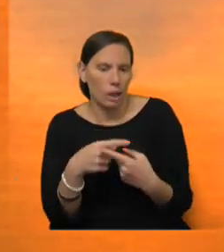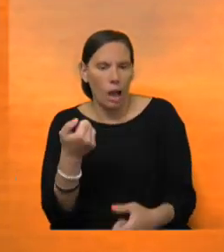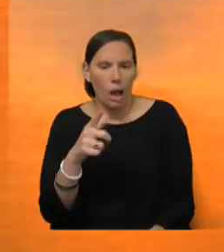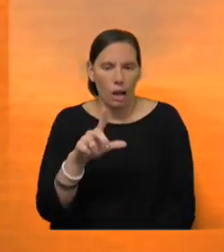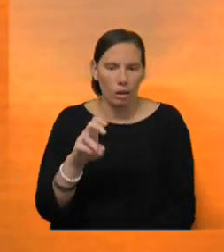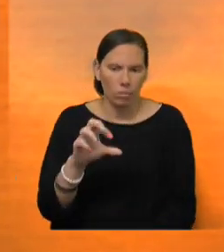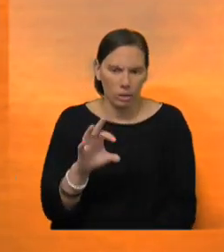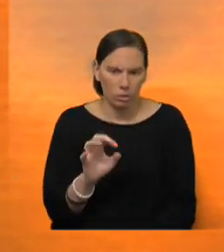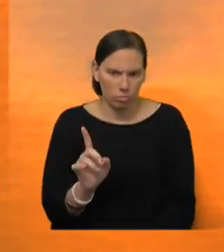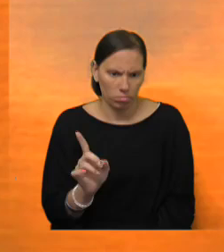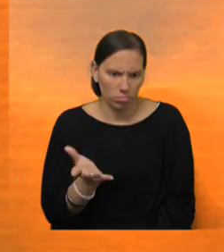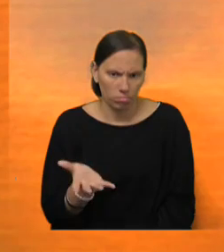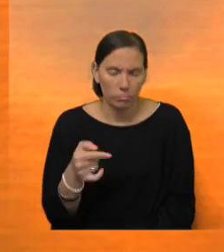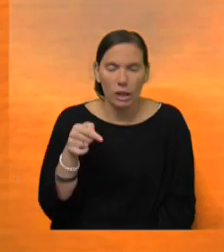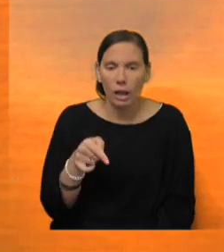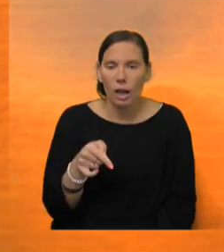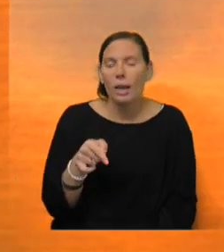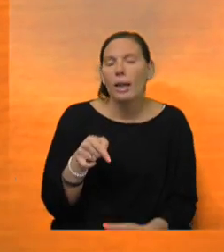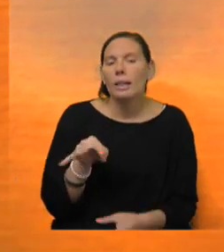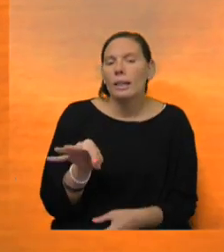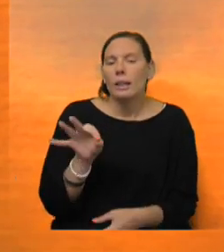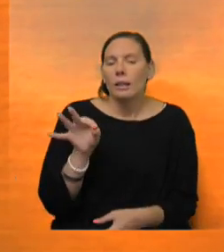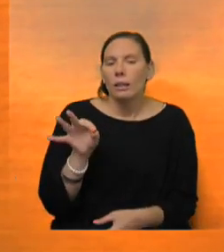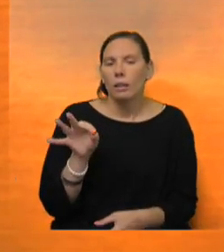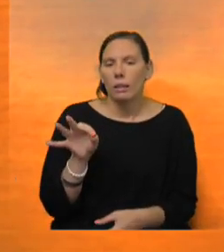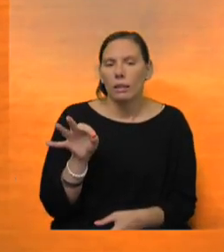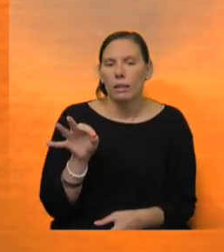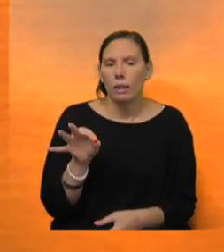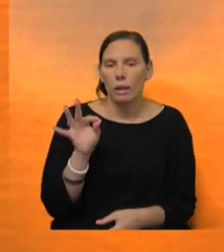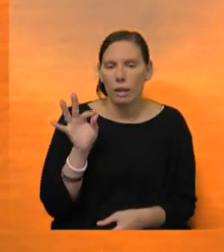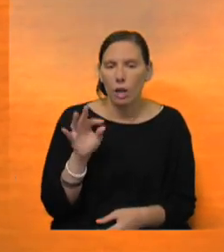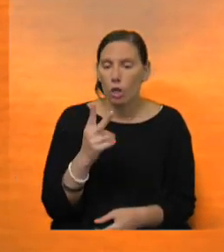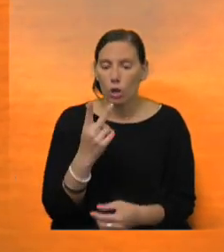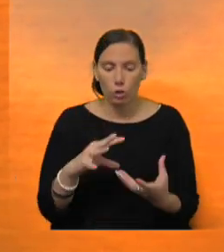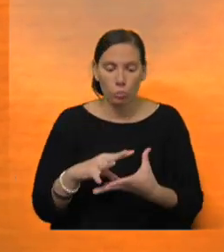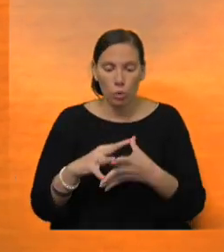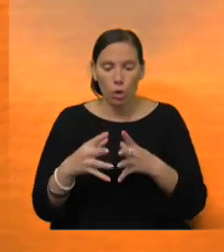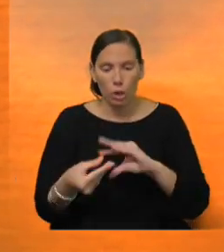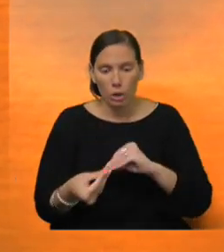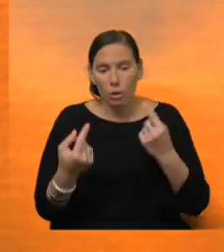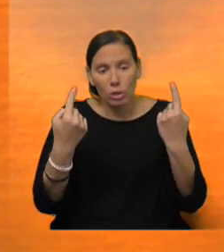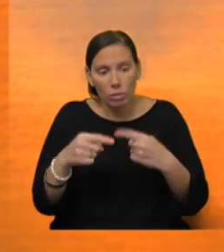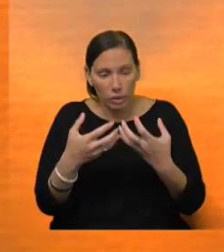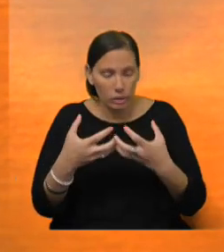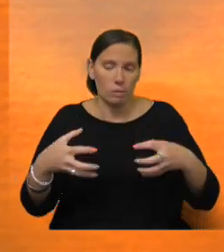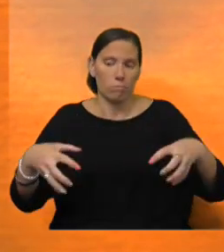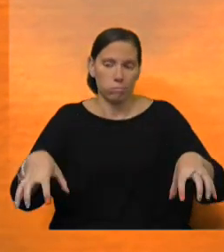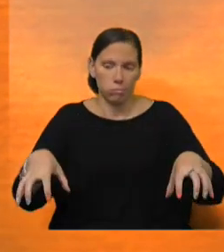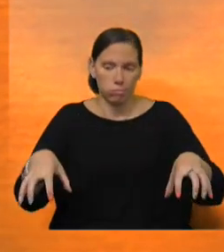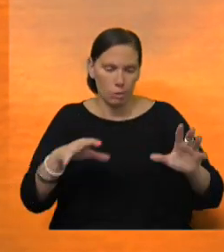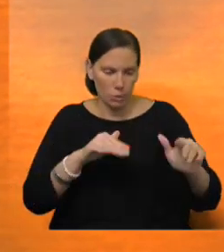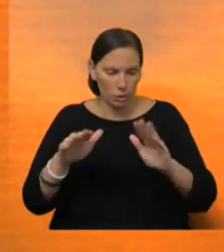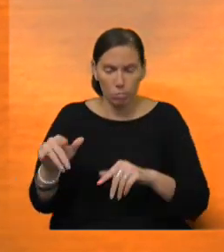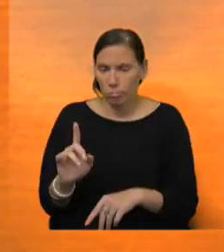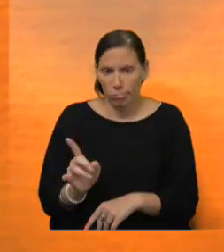Álvaro acá es una elección donde está en juego dos modelos diferentes no somos lo